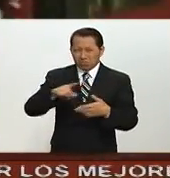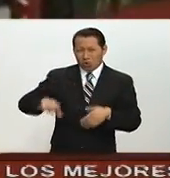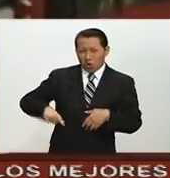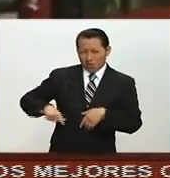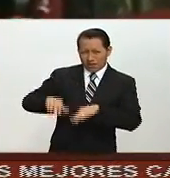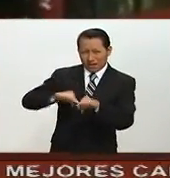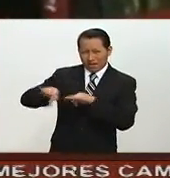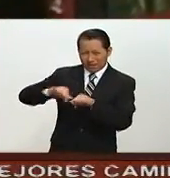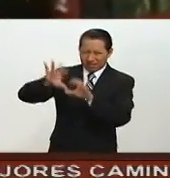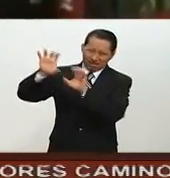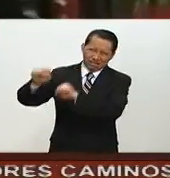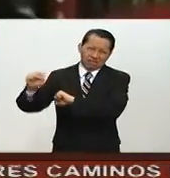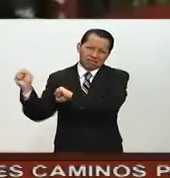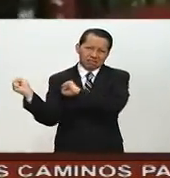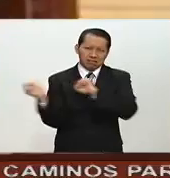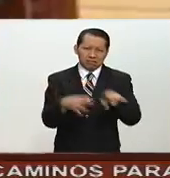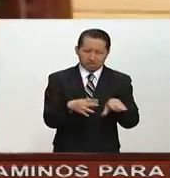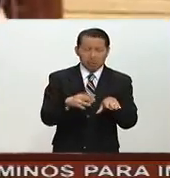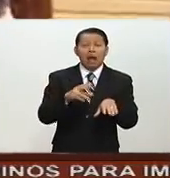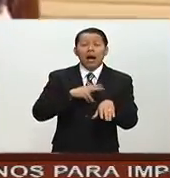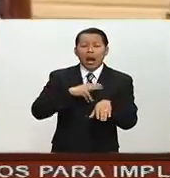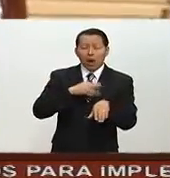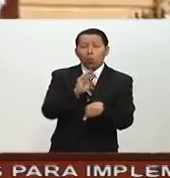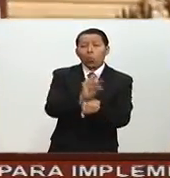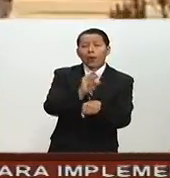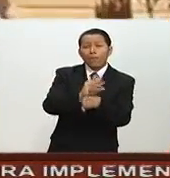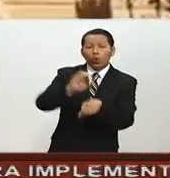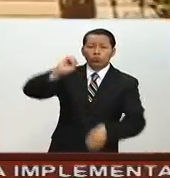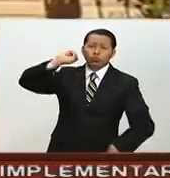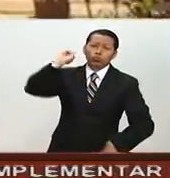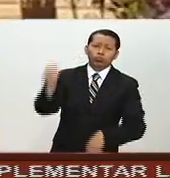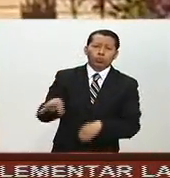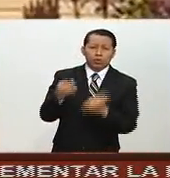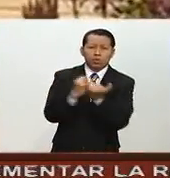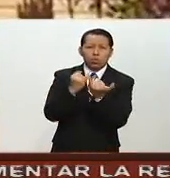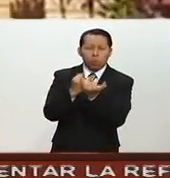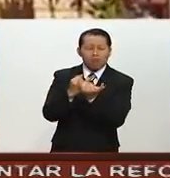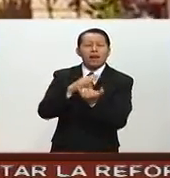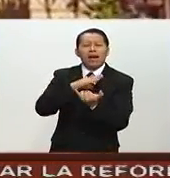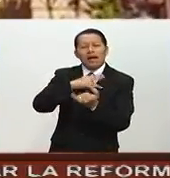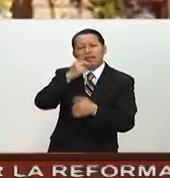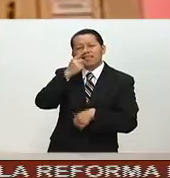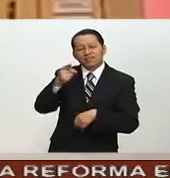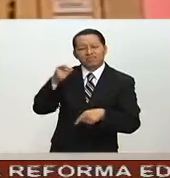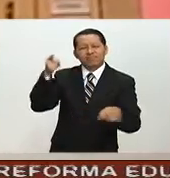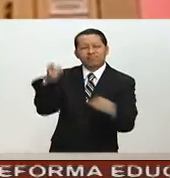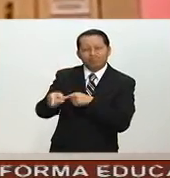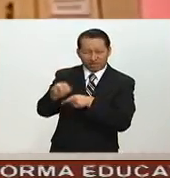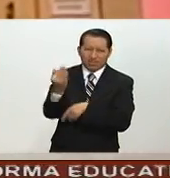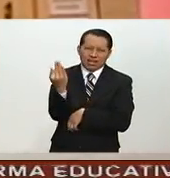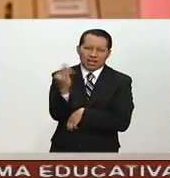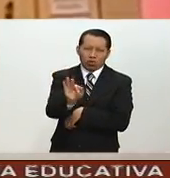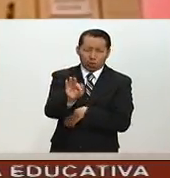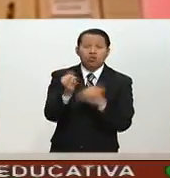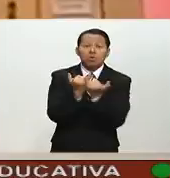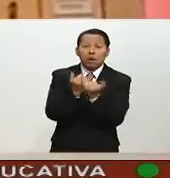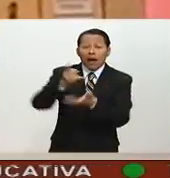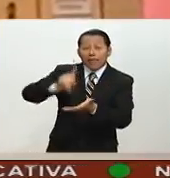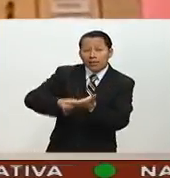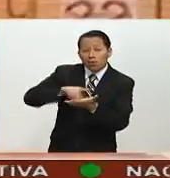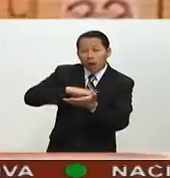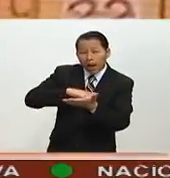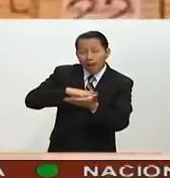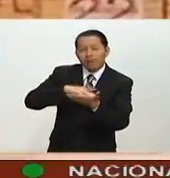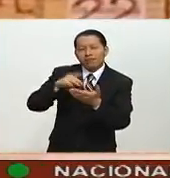IEPO, quienes fueron agredidos con huevos y calificados como traidores. En el sitio se elaboraba documentación escolar misma que